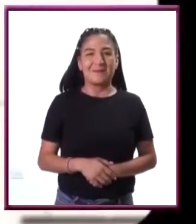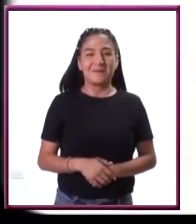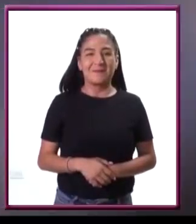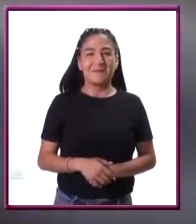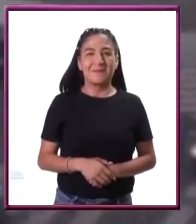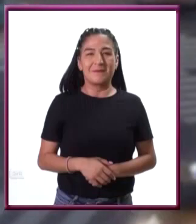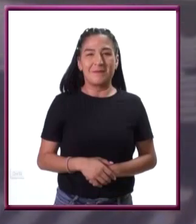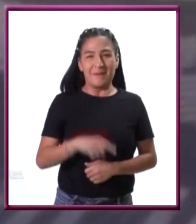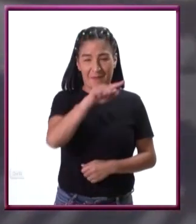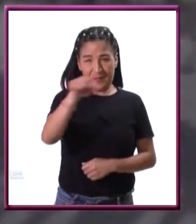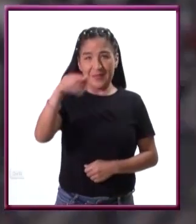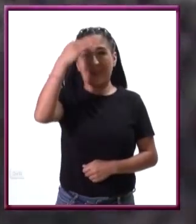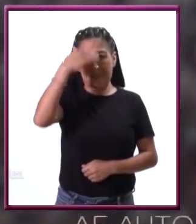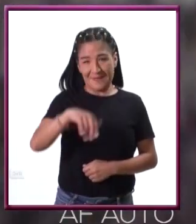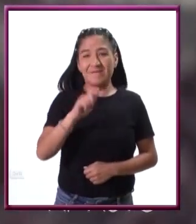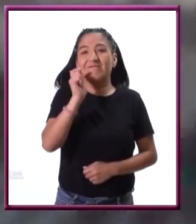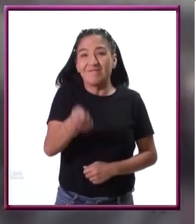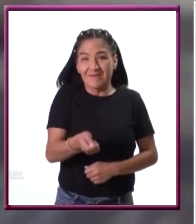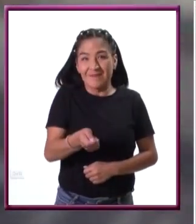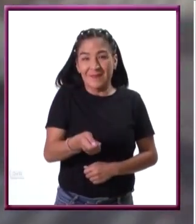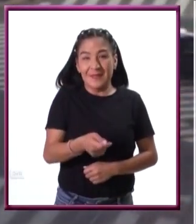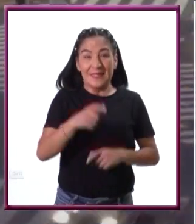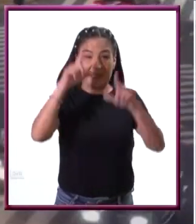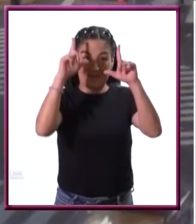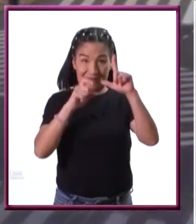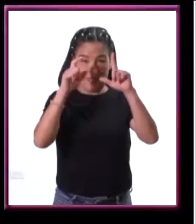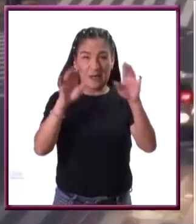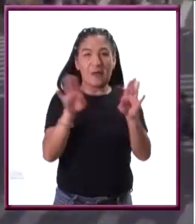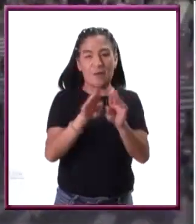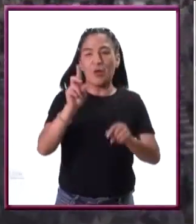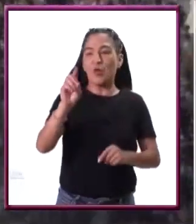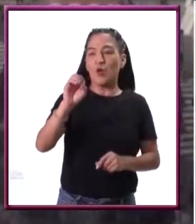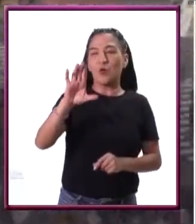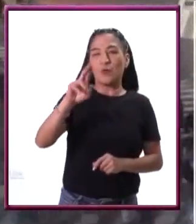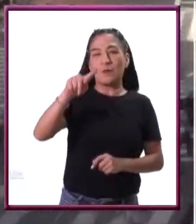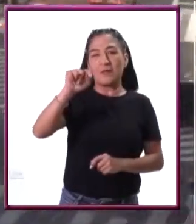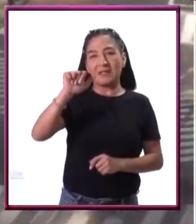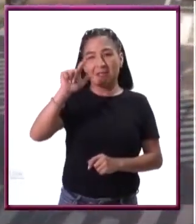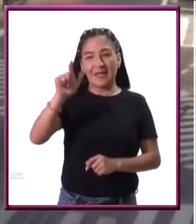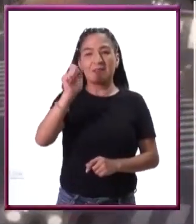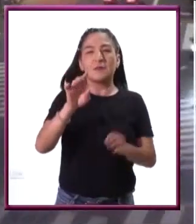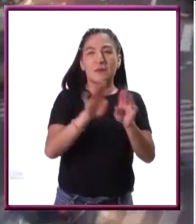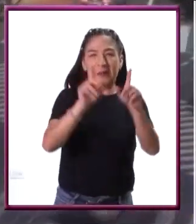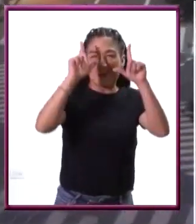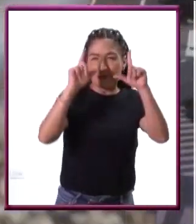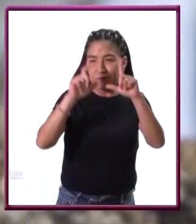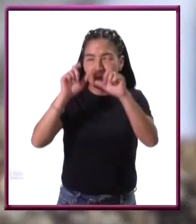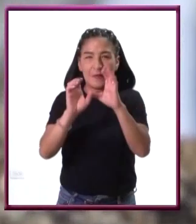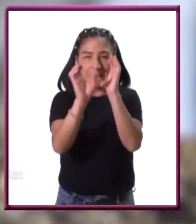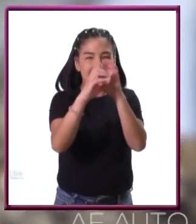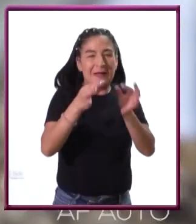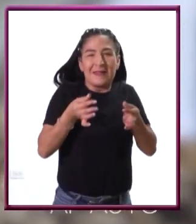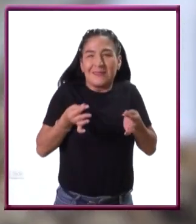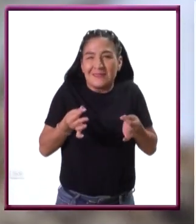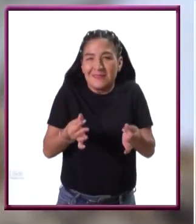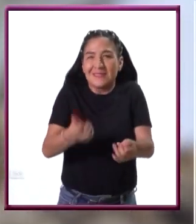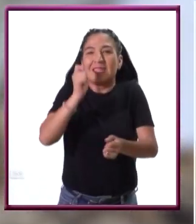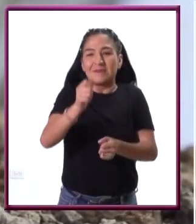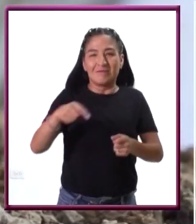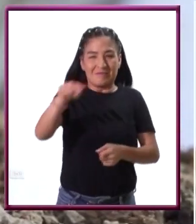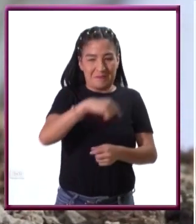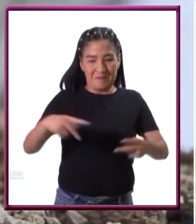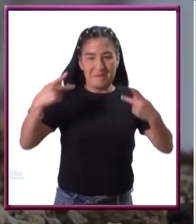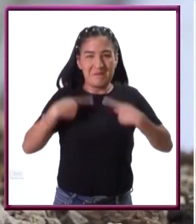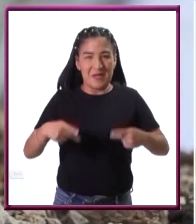¿Sabías que en la fotografía documental se registra con todo detalle cómo viven las personas en nuestra sociedad para